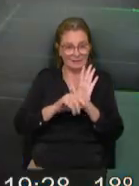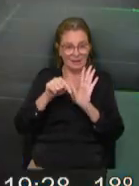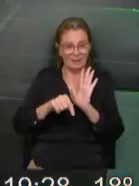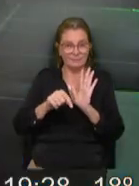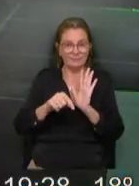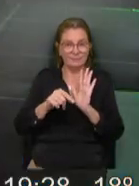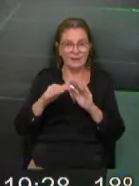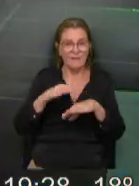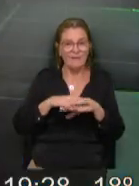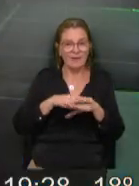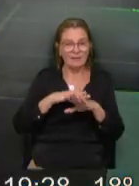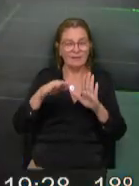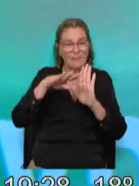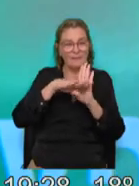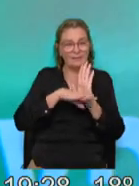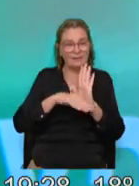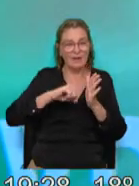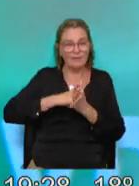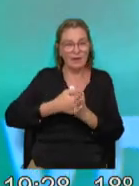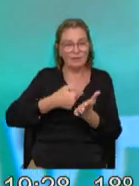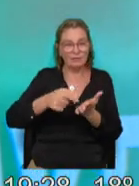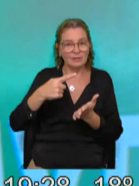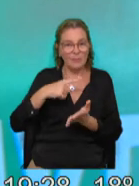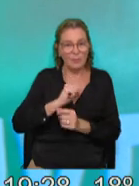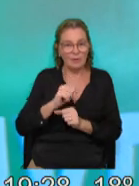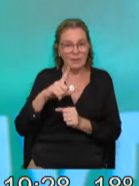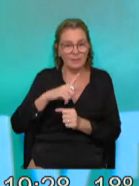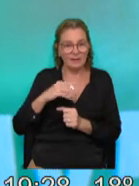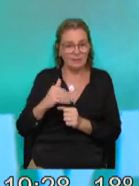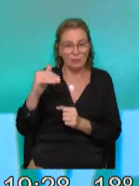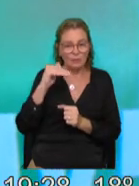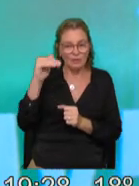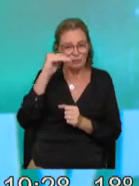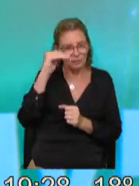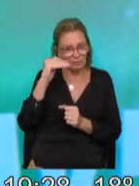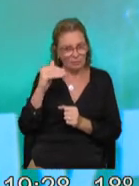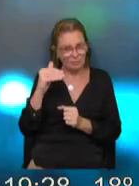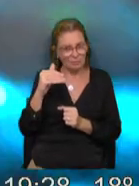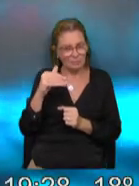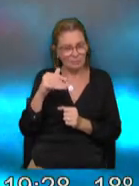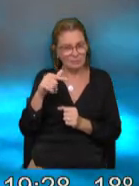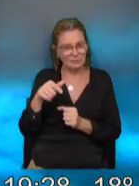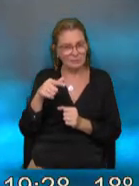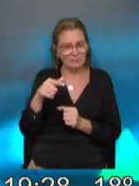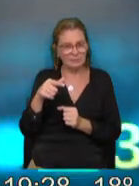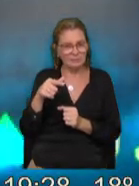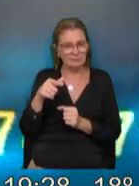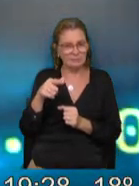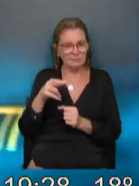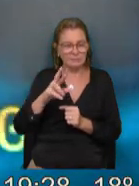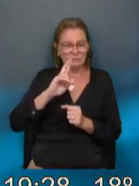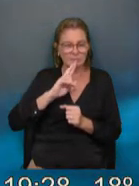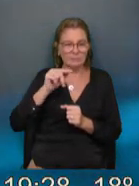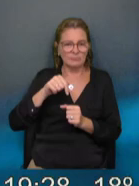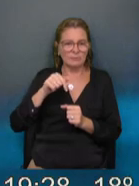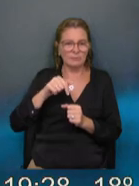en base a estas medidas que está empezando a tomar el Banco Central, ¿se puede esperar que siga subiendo en este ritmo? Y bueno, en este ritmo lo que pasa es que creo que responde más a esto